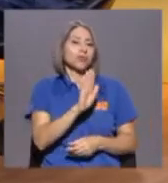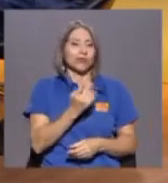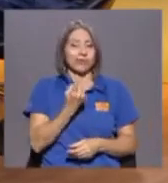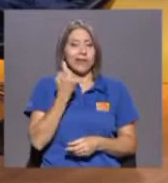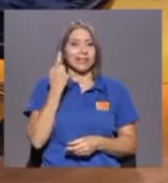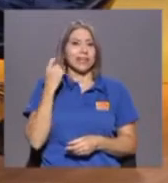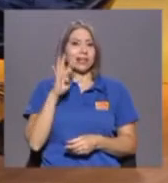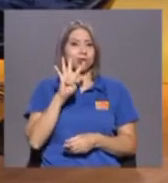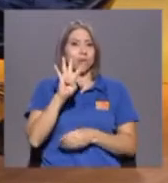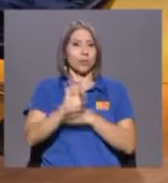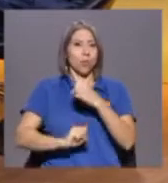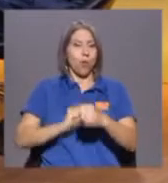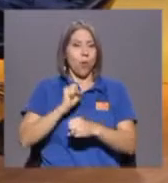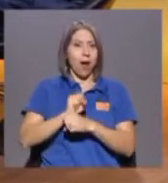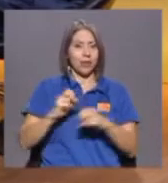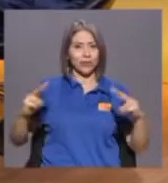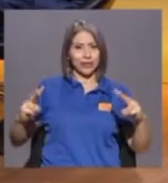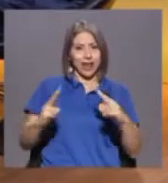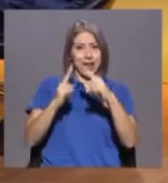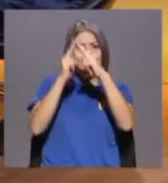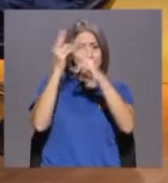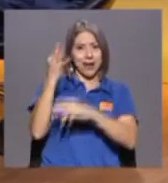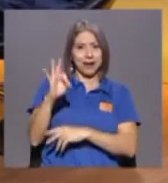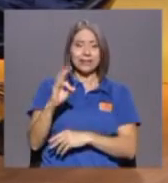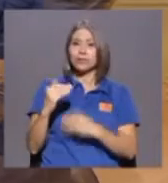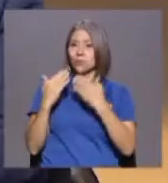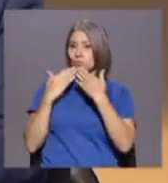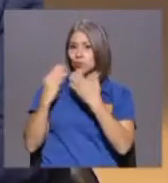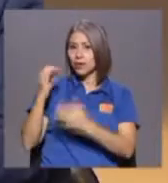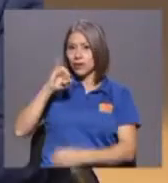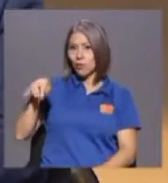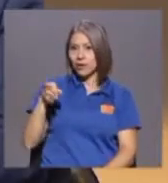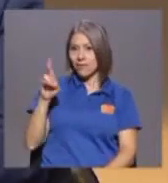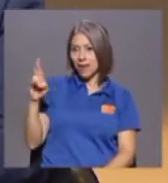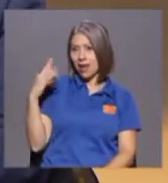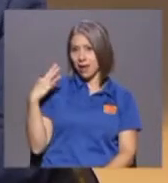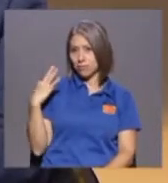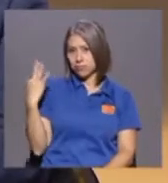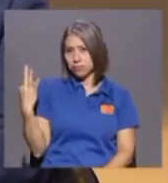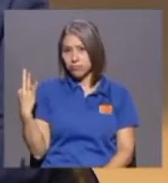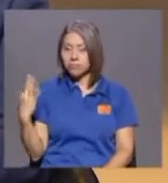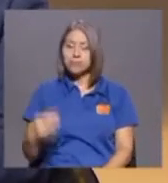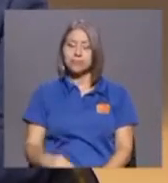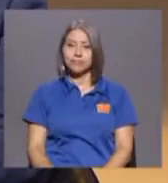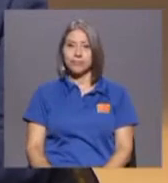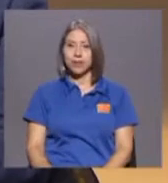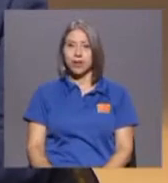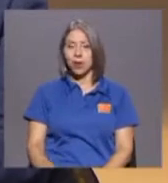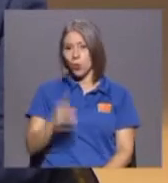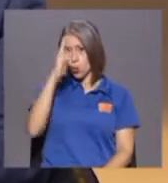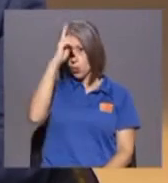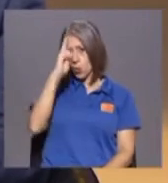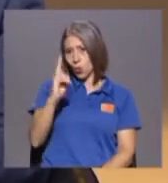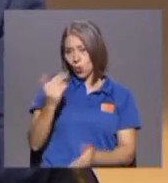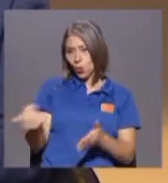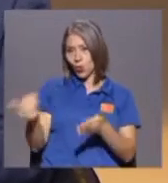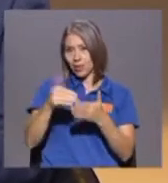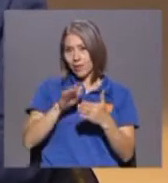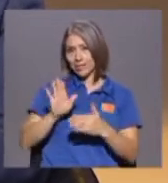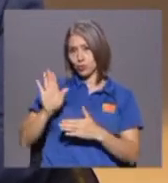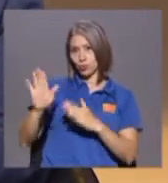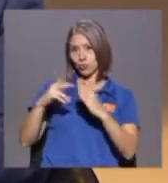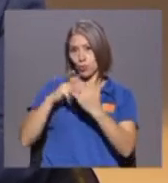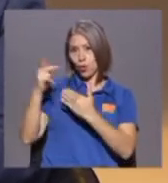recientes 4 años en París. Muchas gracias, don Juan Rafael, por invitarme, y un gran honor estar de nuevo en su